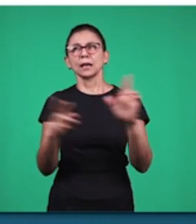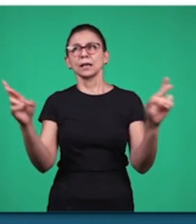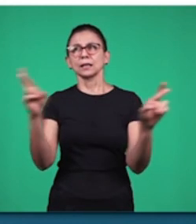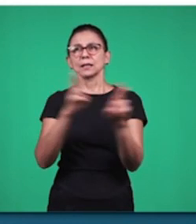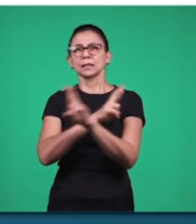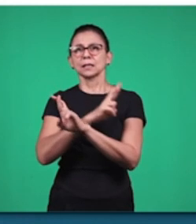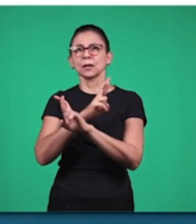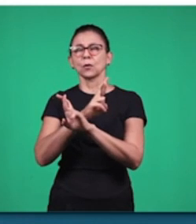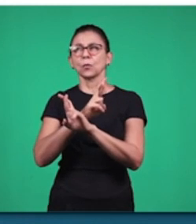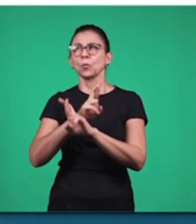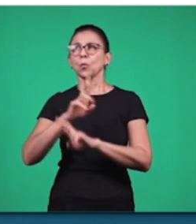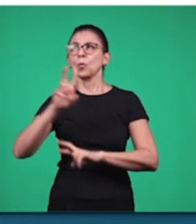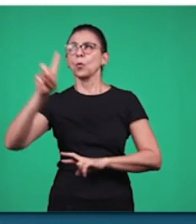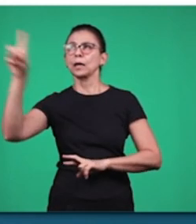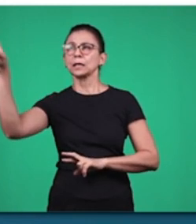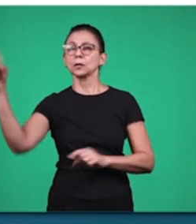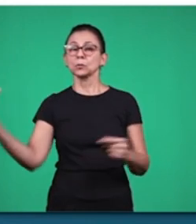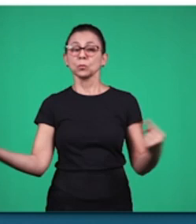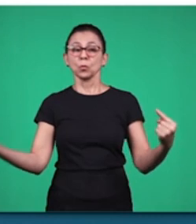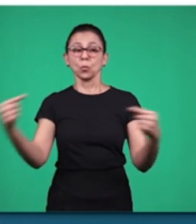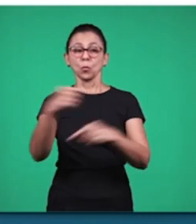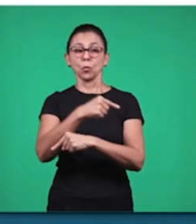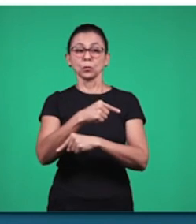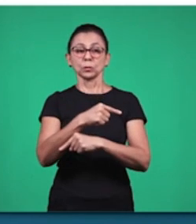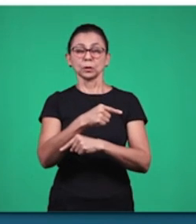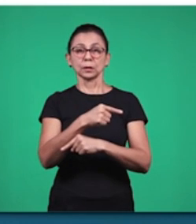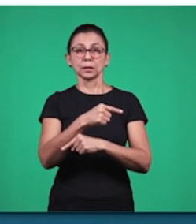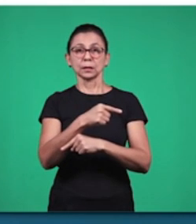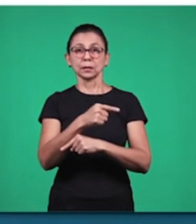oponiéndose a todos los límites de la razón?